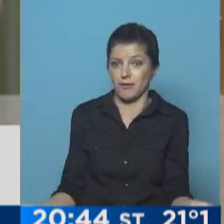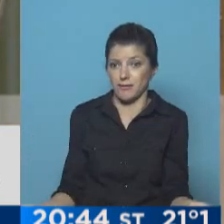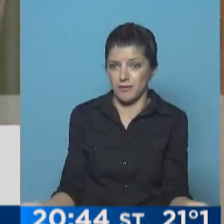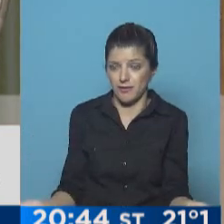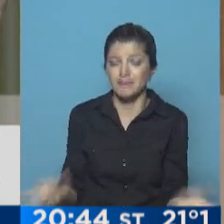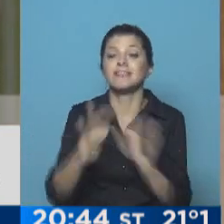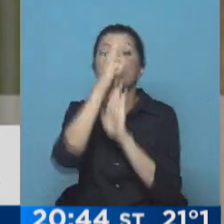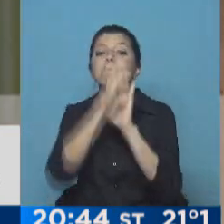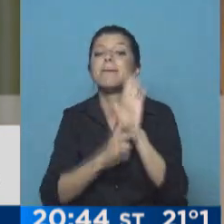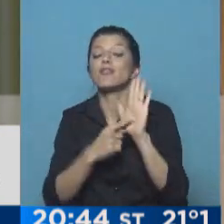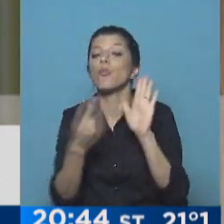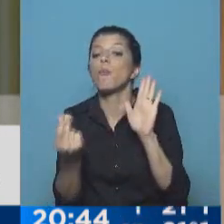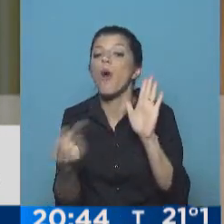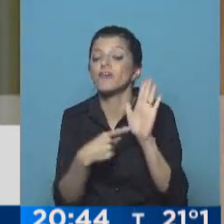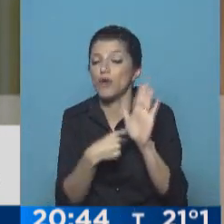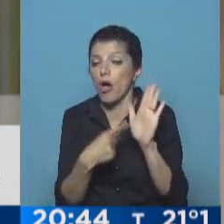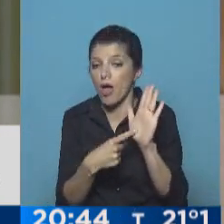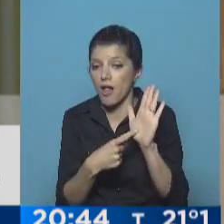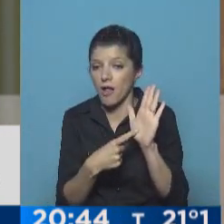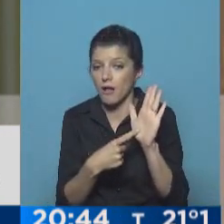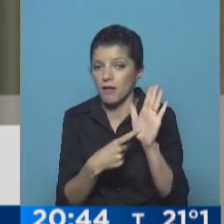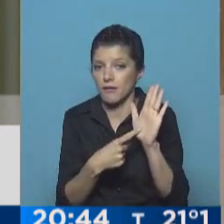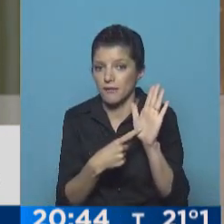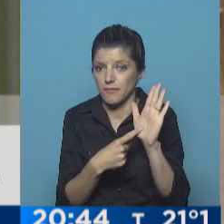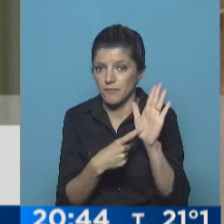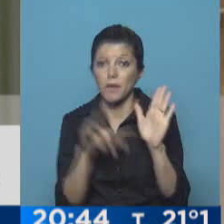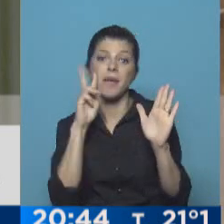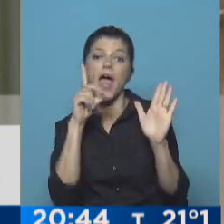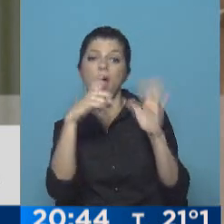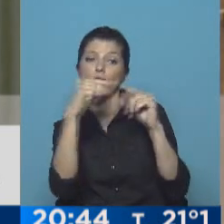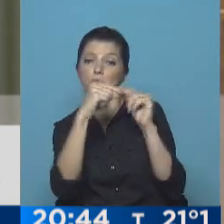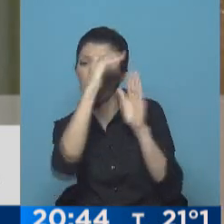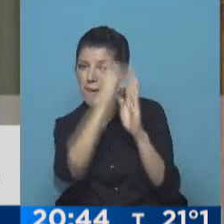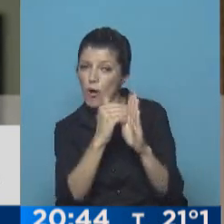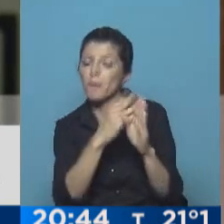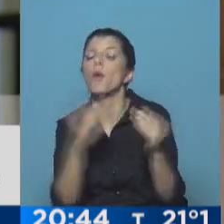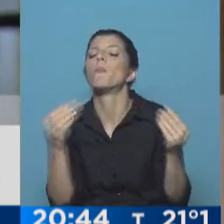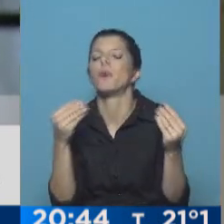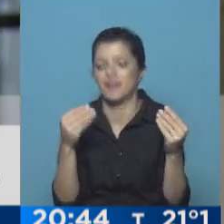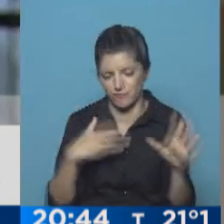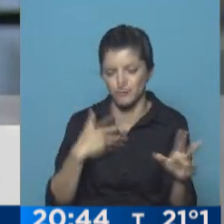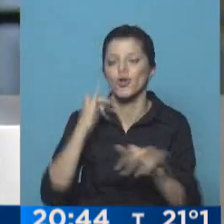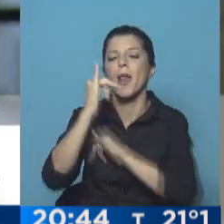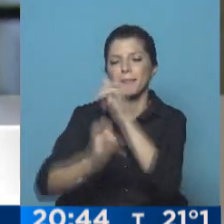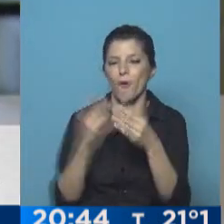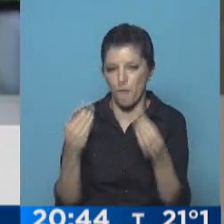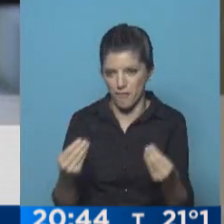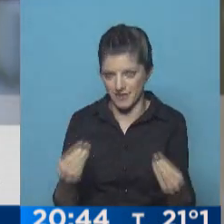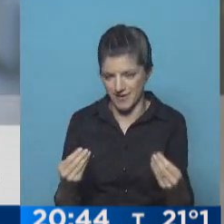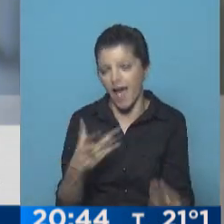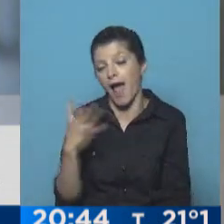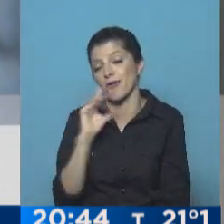el presupuesto aparecen con una cifra menor pero por una razón muy sencilla mis queridos amigos y